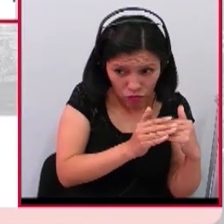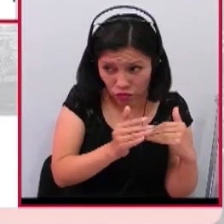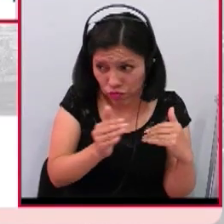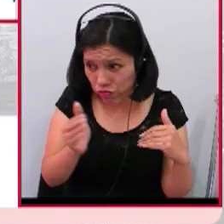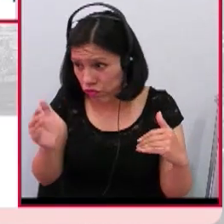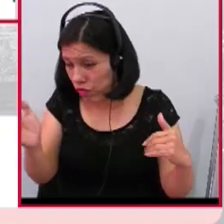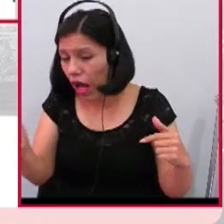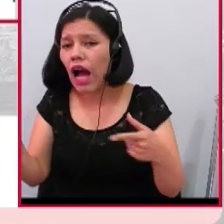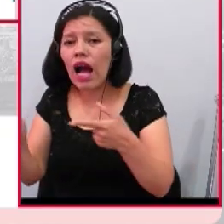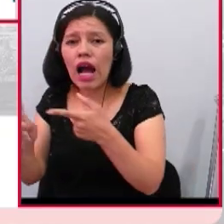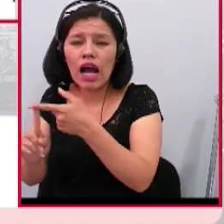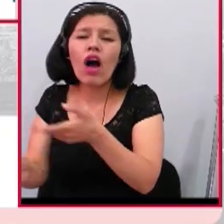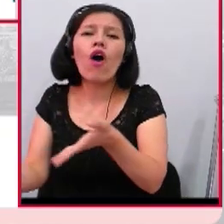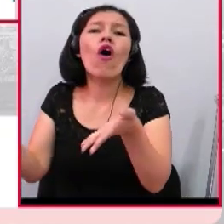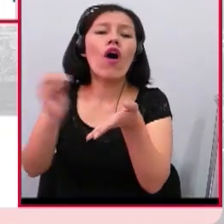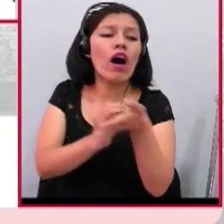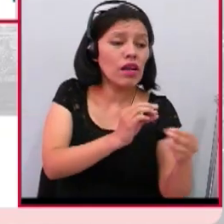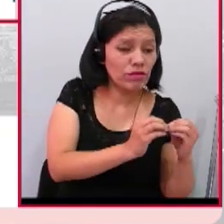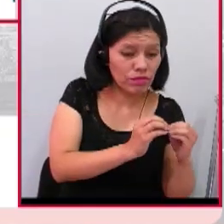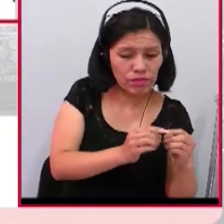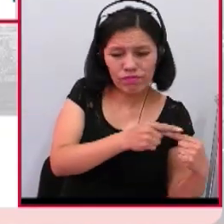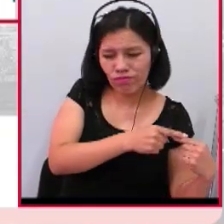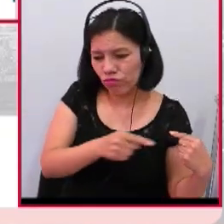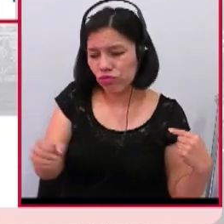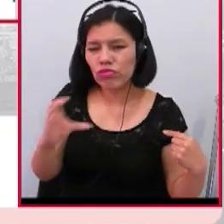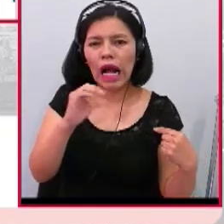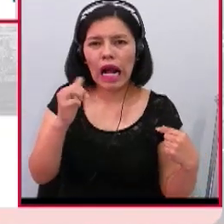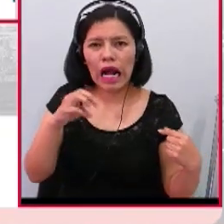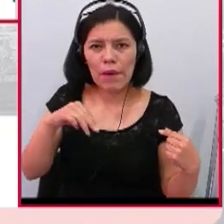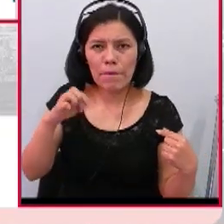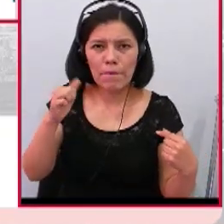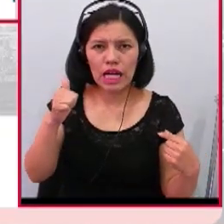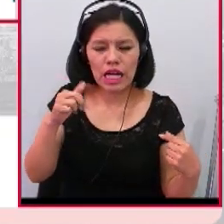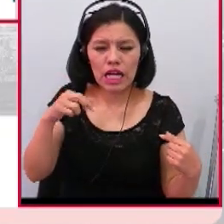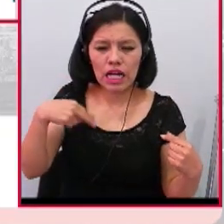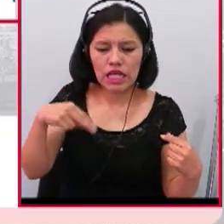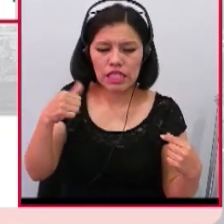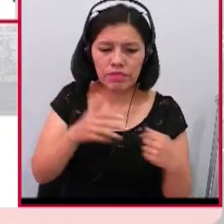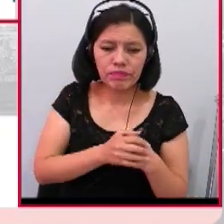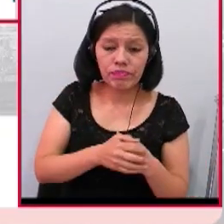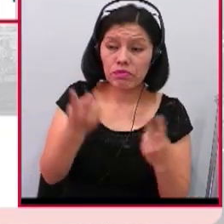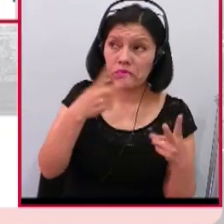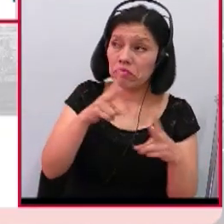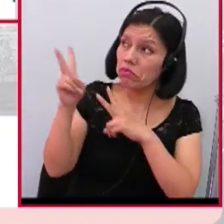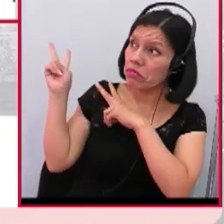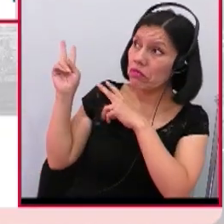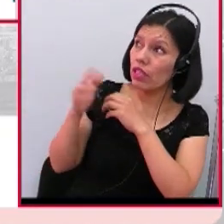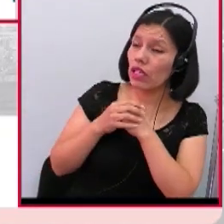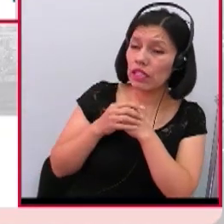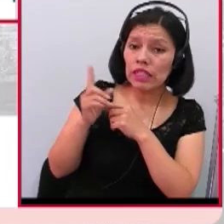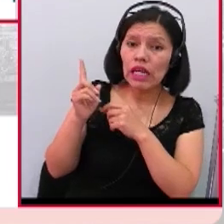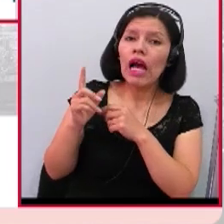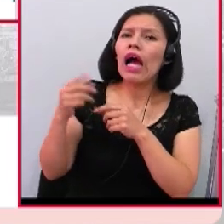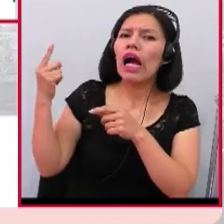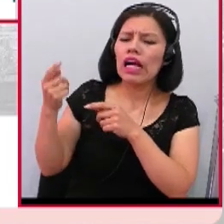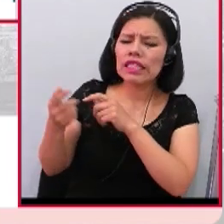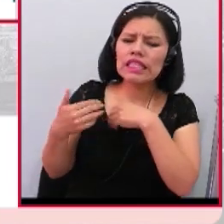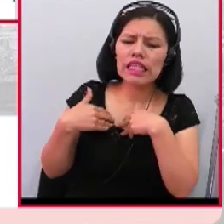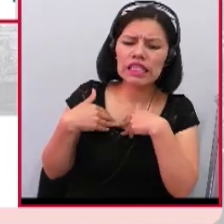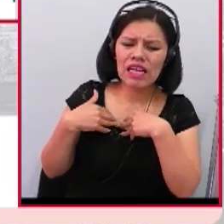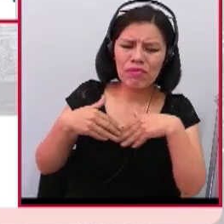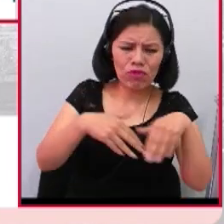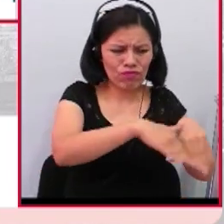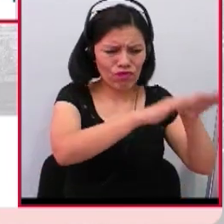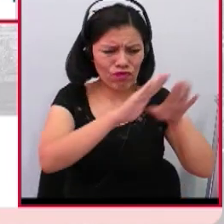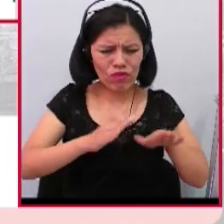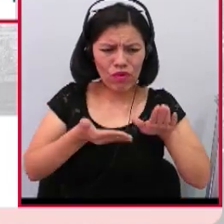Pasamos a la siguiente etapa. La otra etapa, al fondo, en esa fotografía del medio, podemos ver que están los convertidores, y acá en el medio,